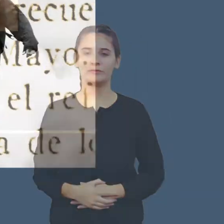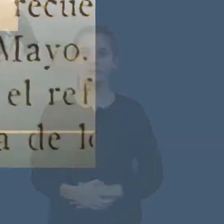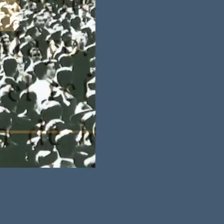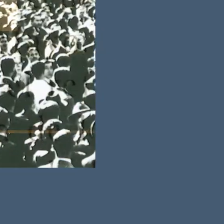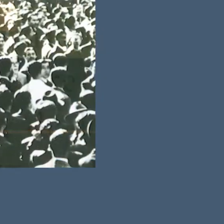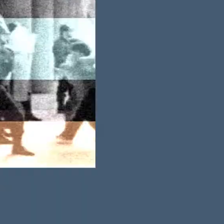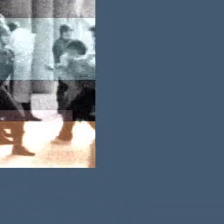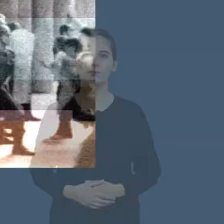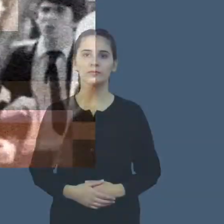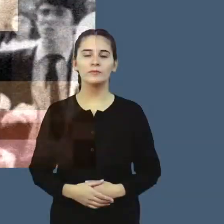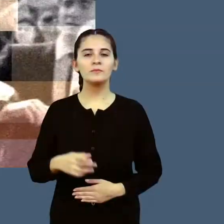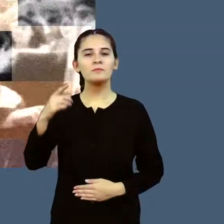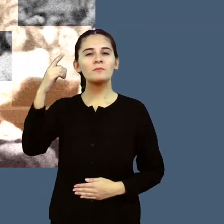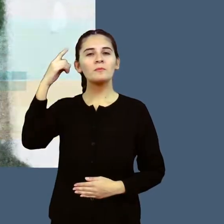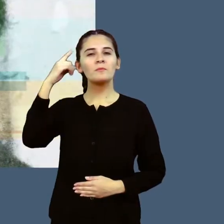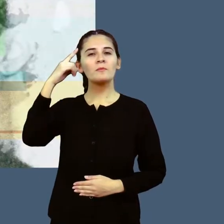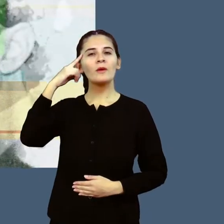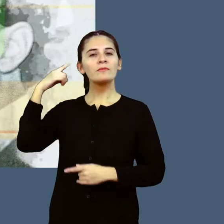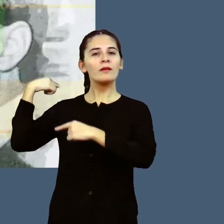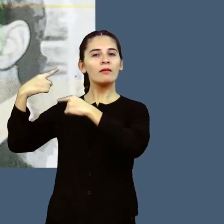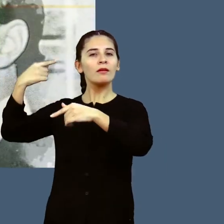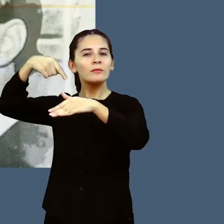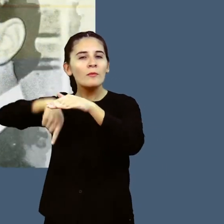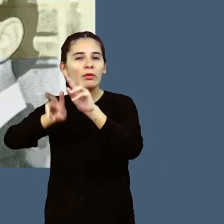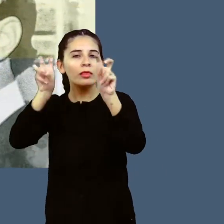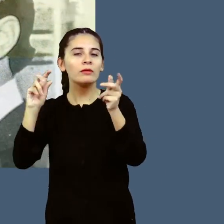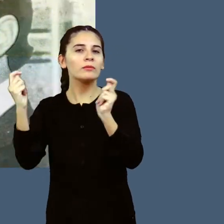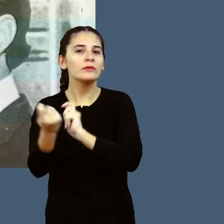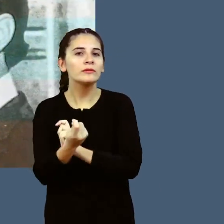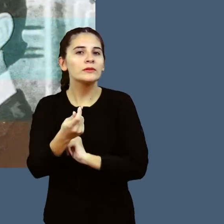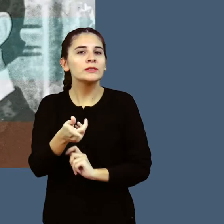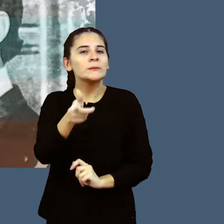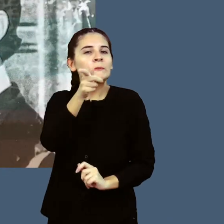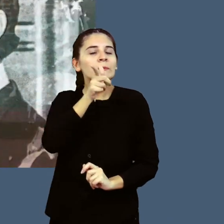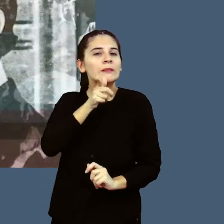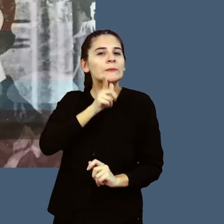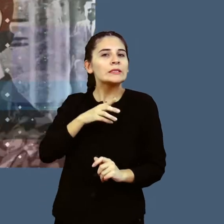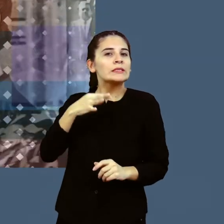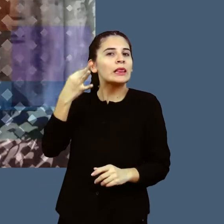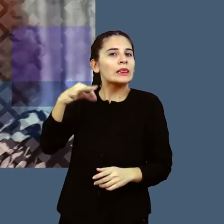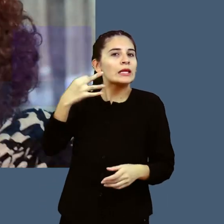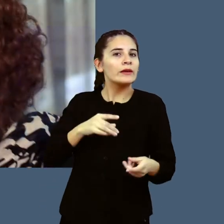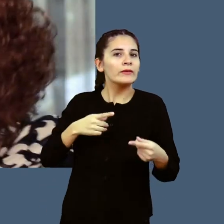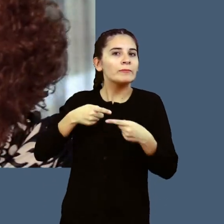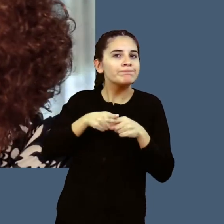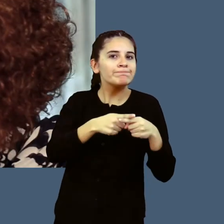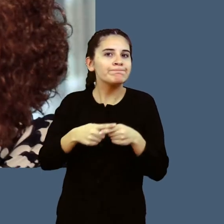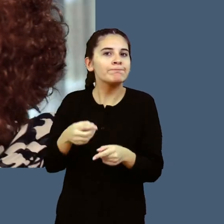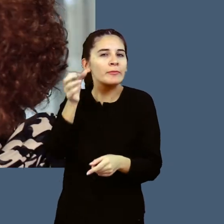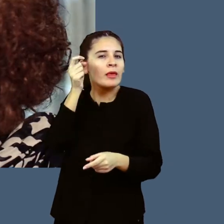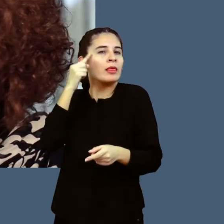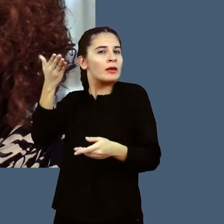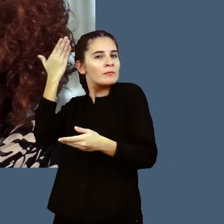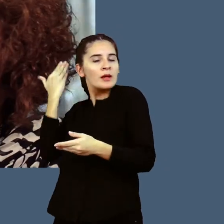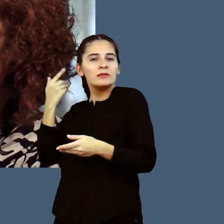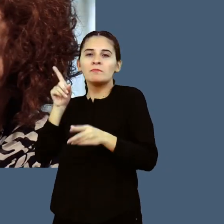del profesorado. Si uno piensa en la herencia crítica de la reforma, me parece que tiene que discutir esas imágenes del